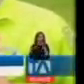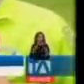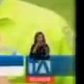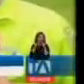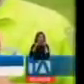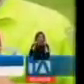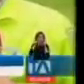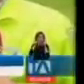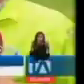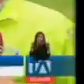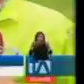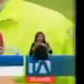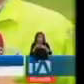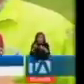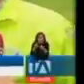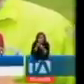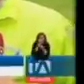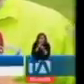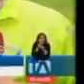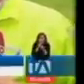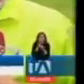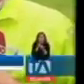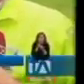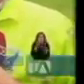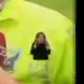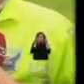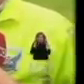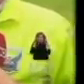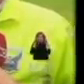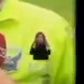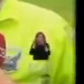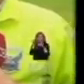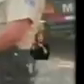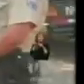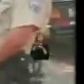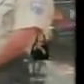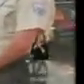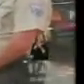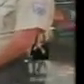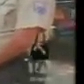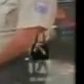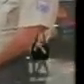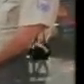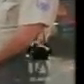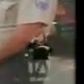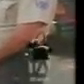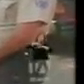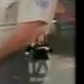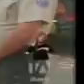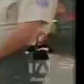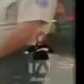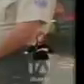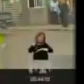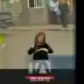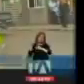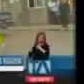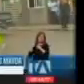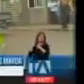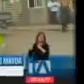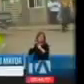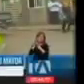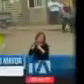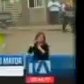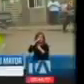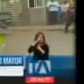se habían encerrado en un cuarto hasta que fueron atendidos por personal de seguridad. Eran los nietos de Rosabé, estaban a su cargo. Tres menores más